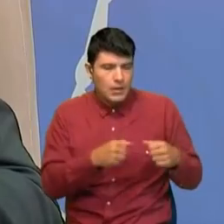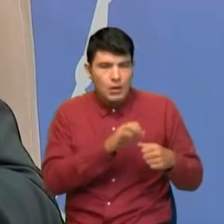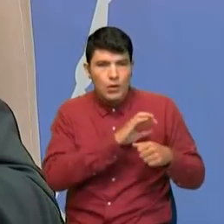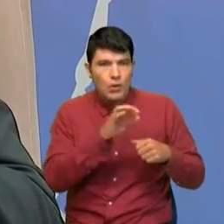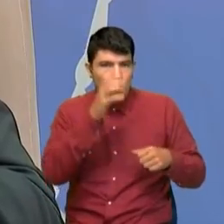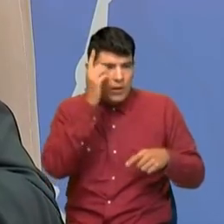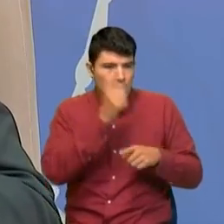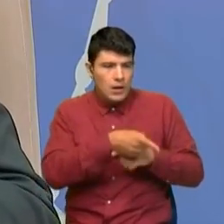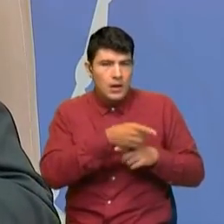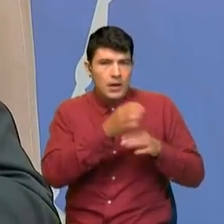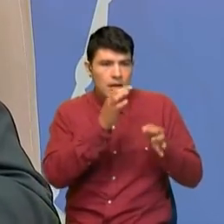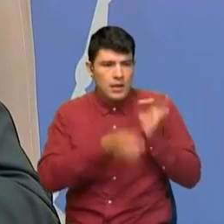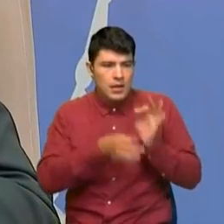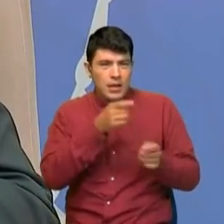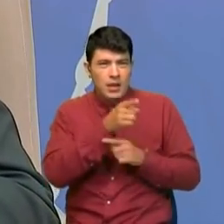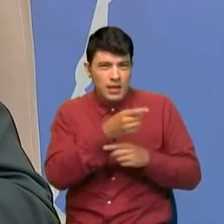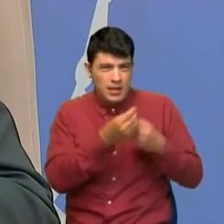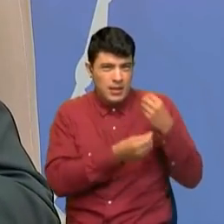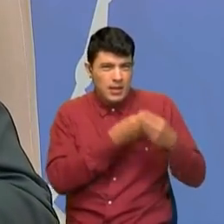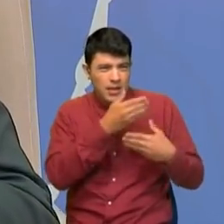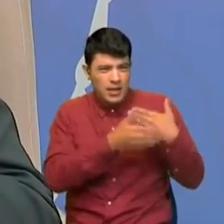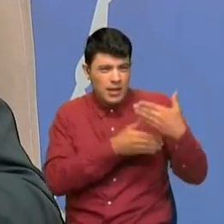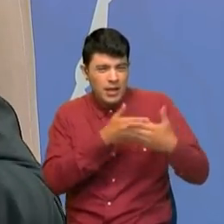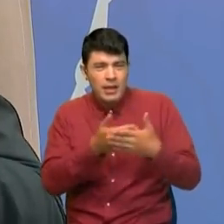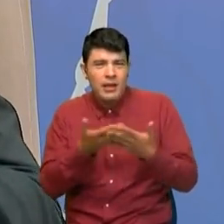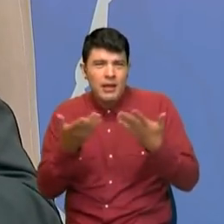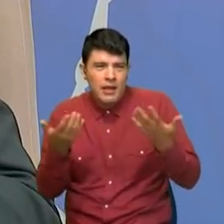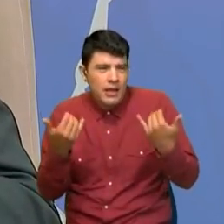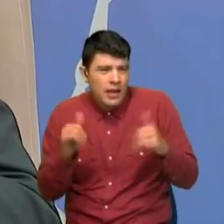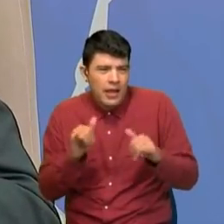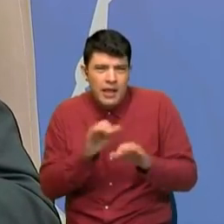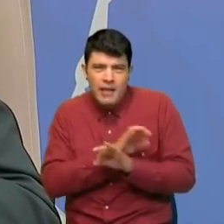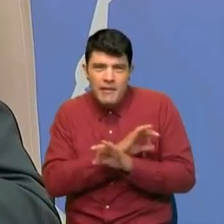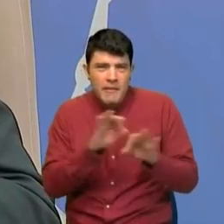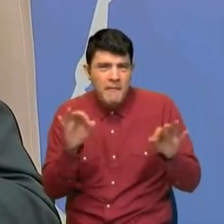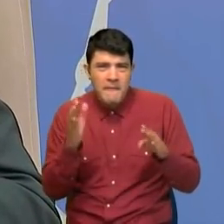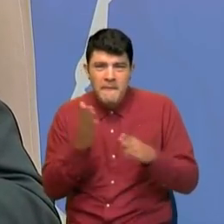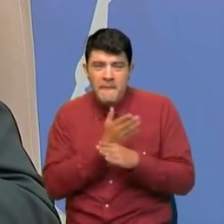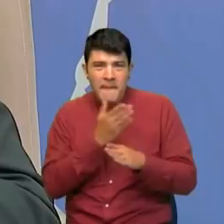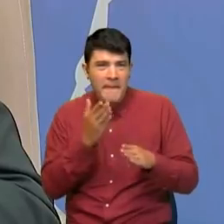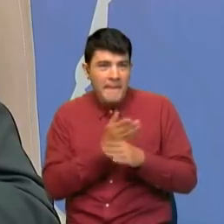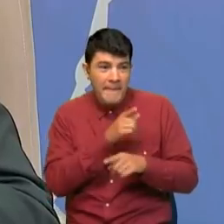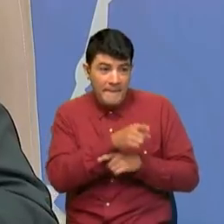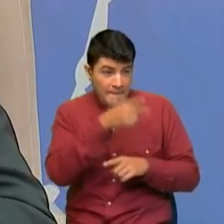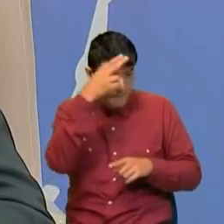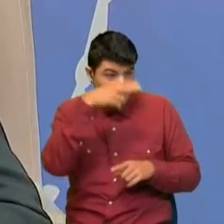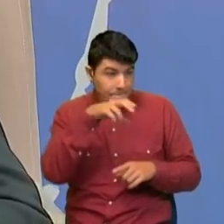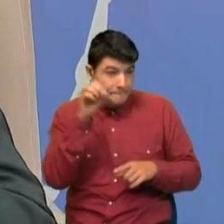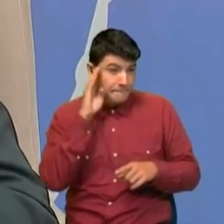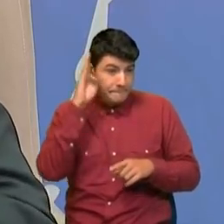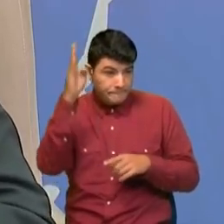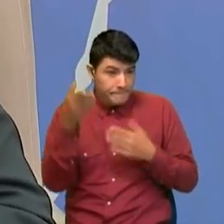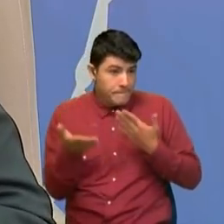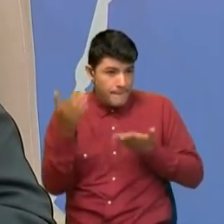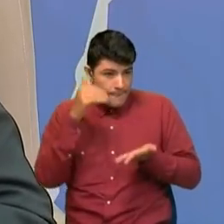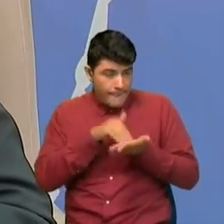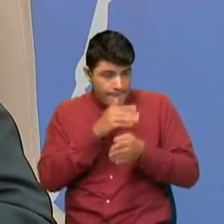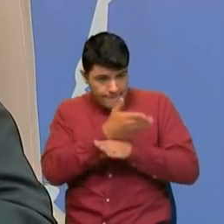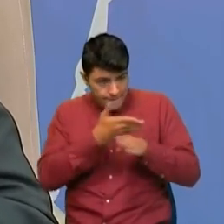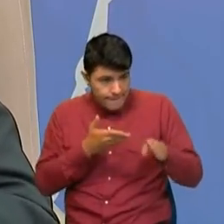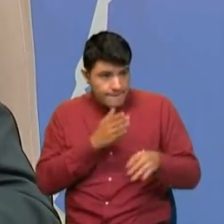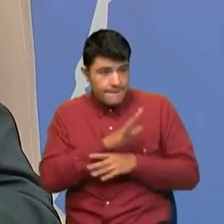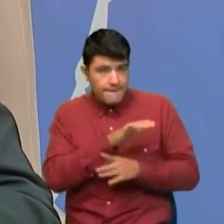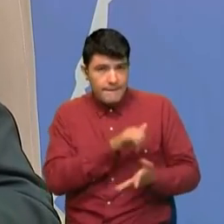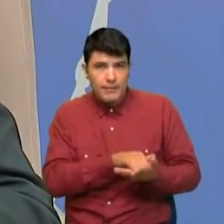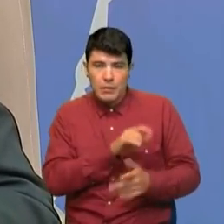del juez mediante la cual se hizo la adjudicación, no habría ningún inconveniente de que estas personas solicitaran